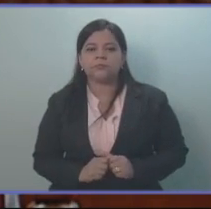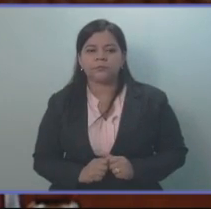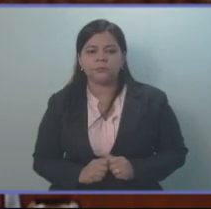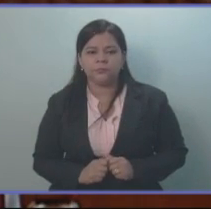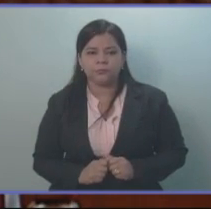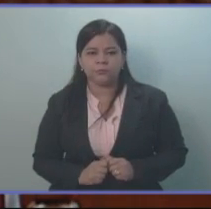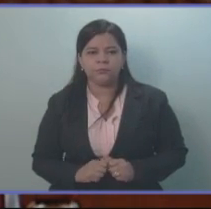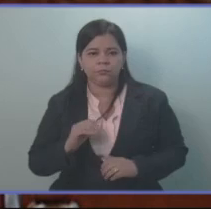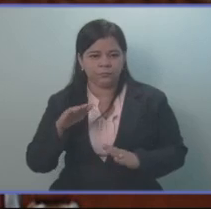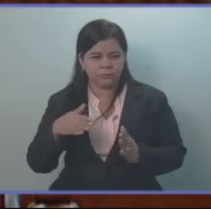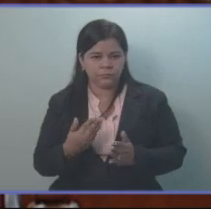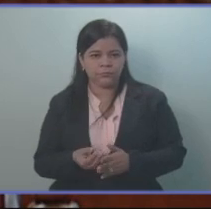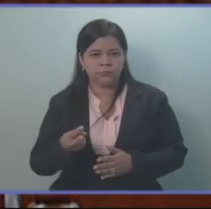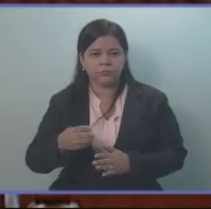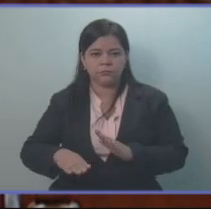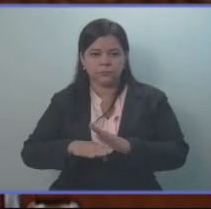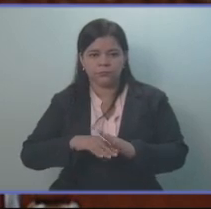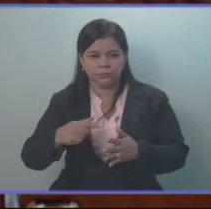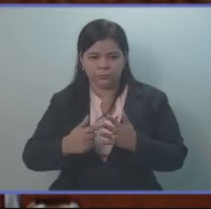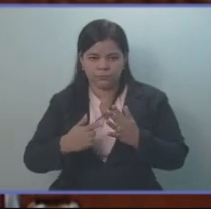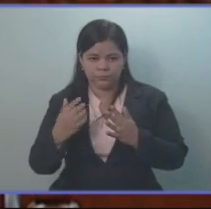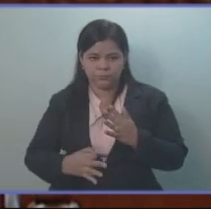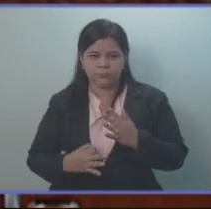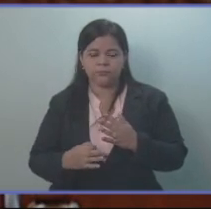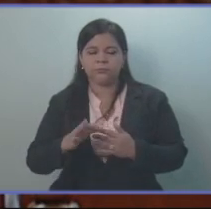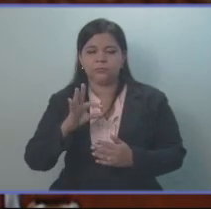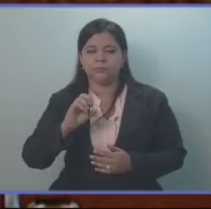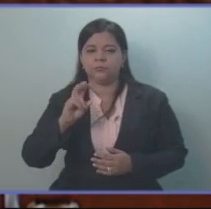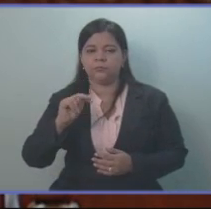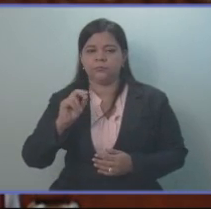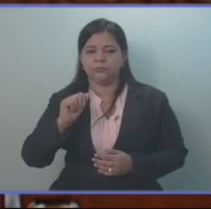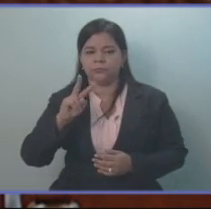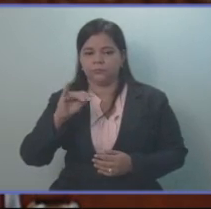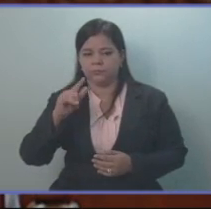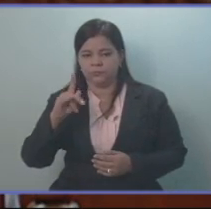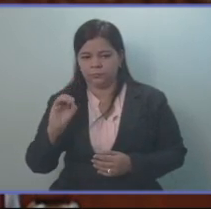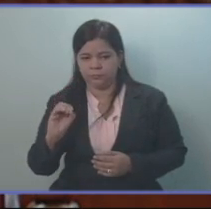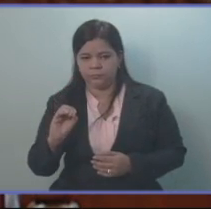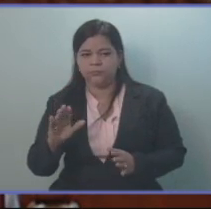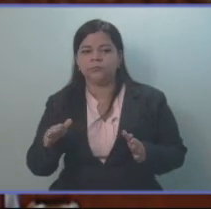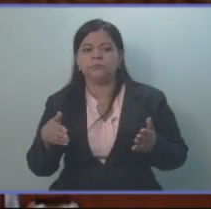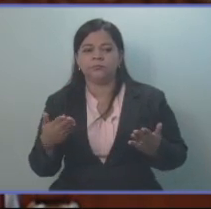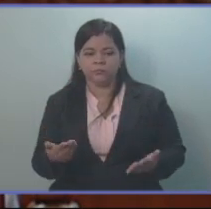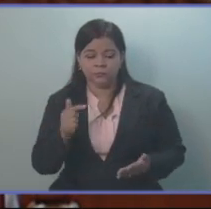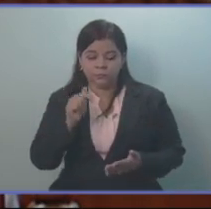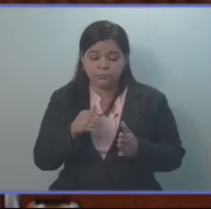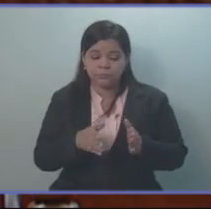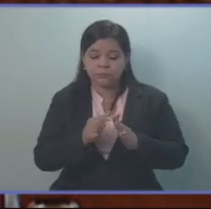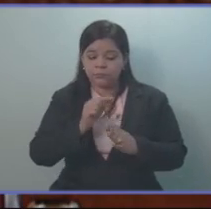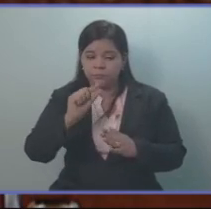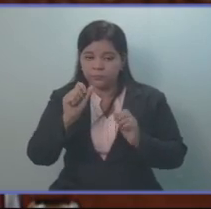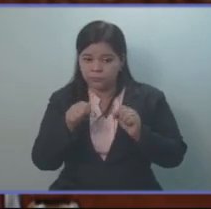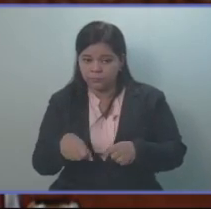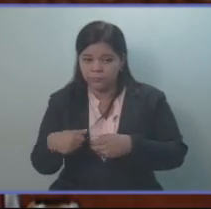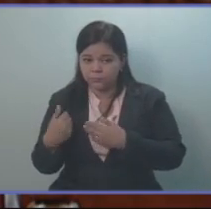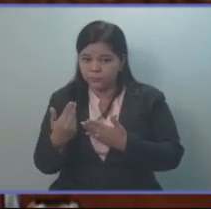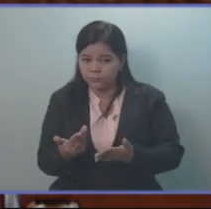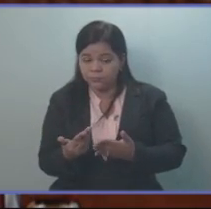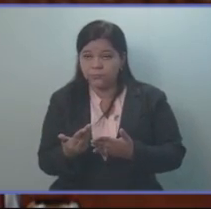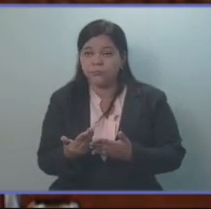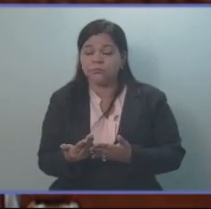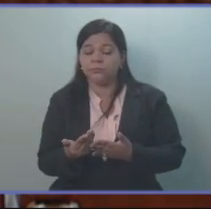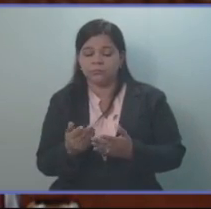transferidos por Ministerio de Ley al Fondo Nacional de Vivienda Popular, FONAVIPO, para que esta institución los transfiera a